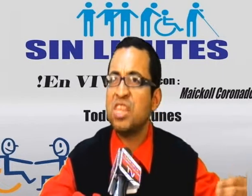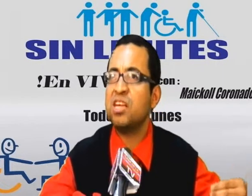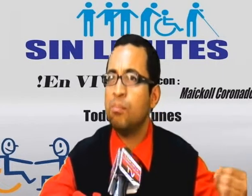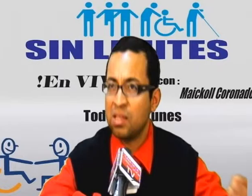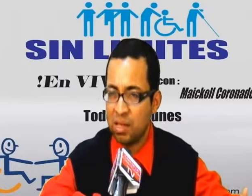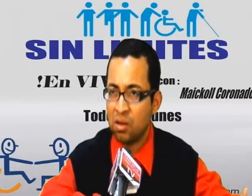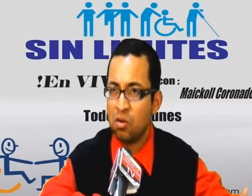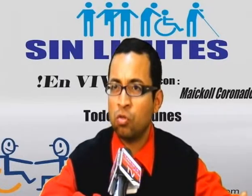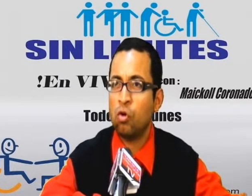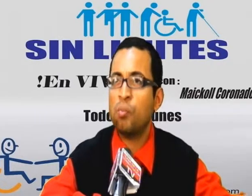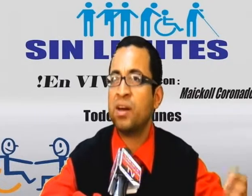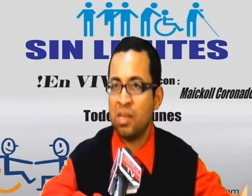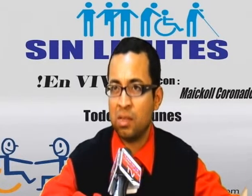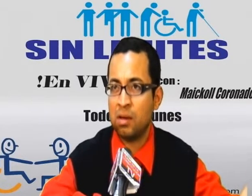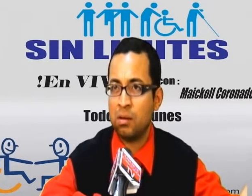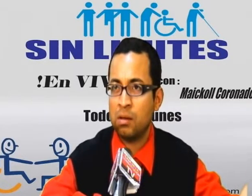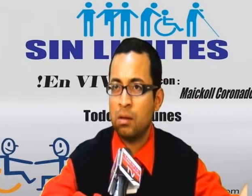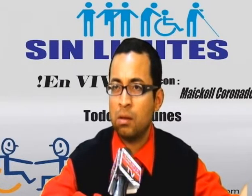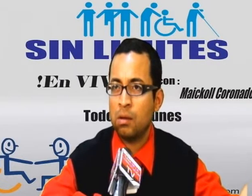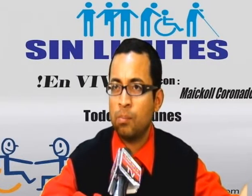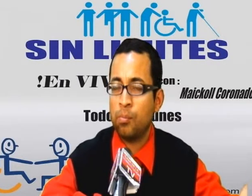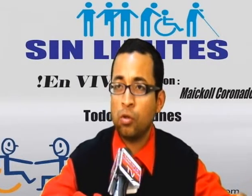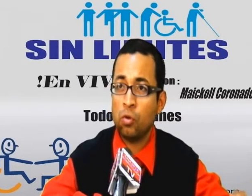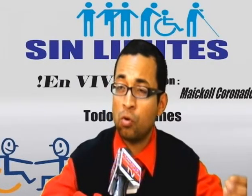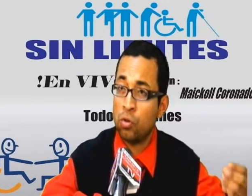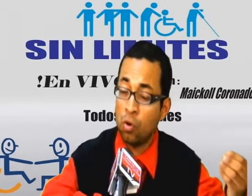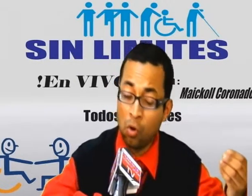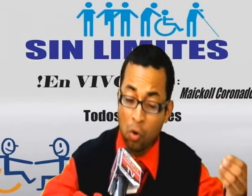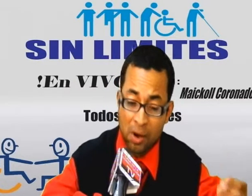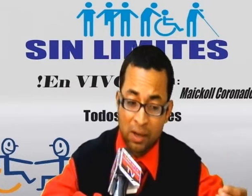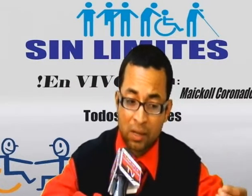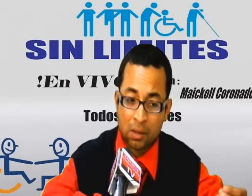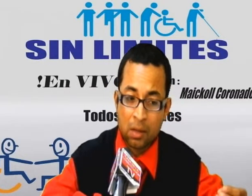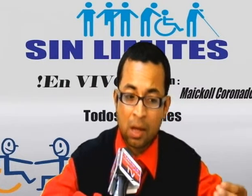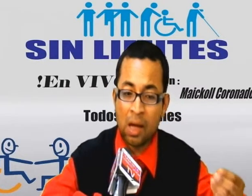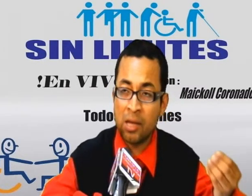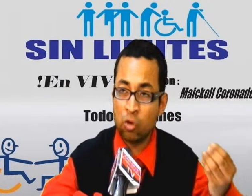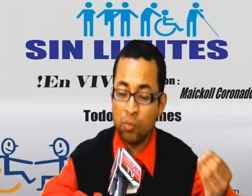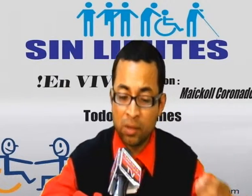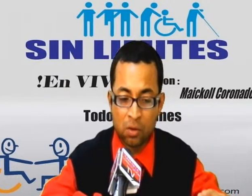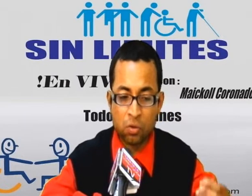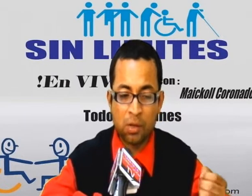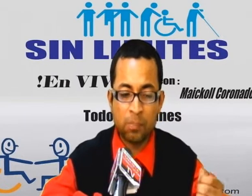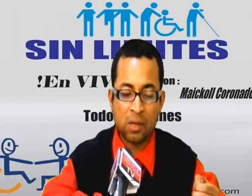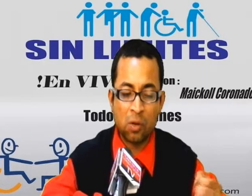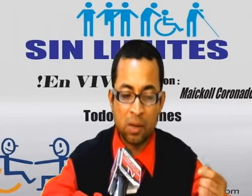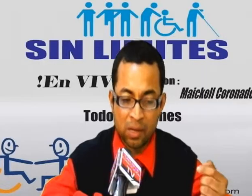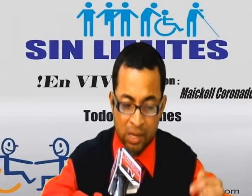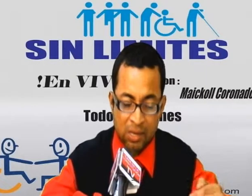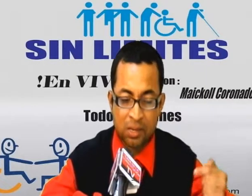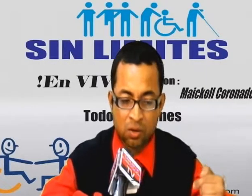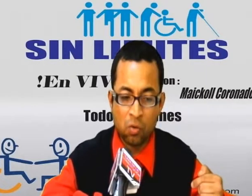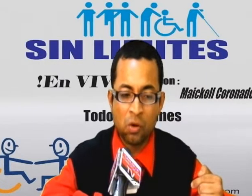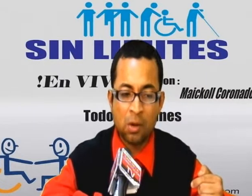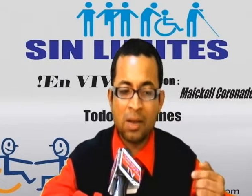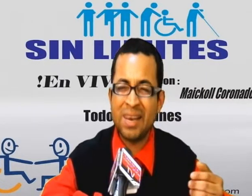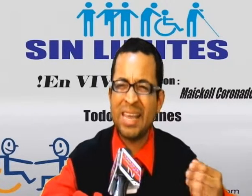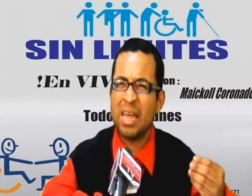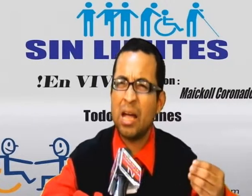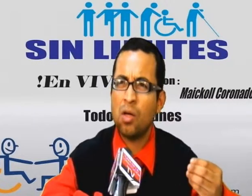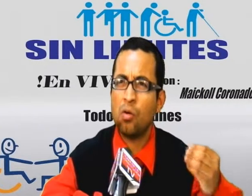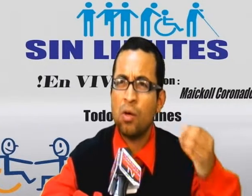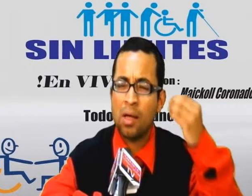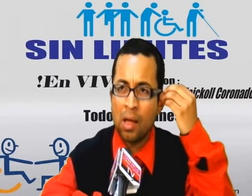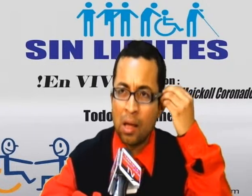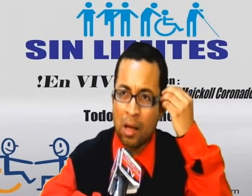no lo discriminen o no lo marginen. Por eso, ojalá que estos dos videos que he pasado, es el anterior, les